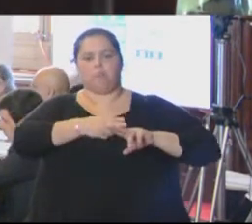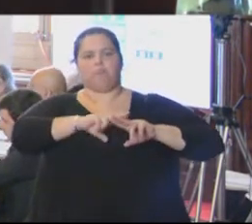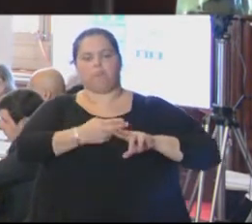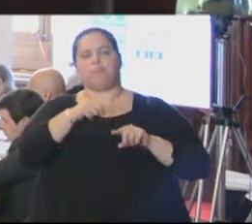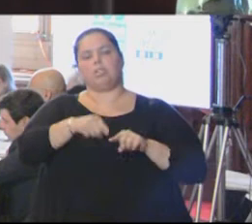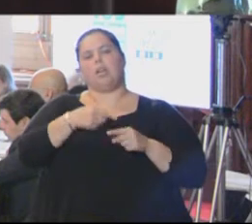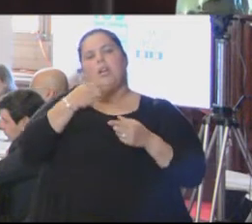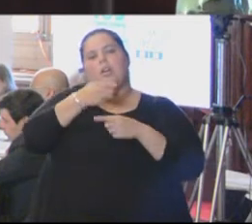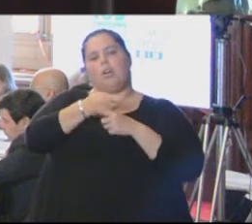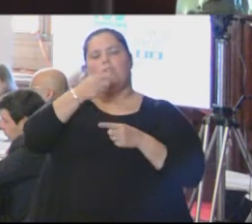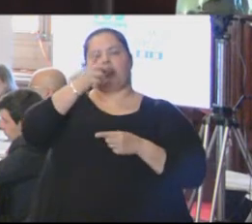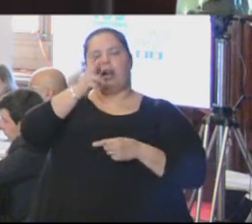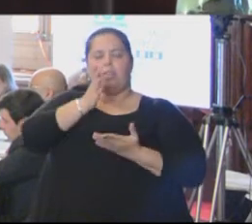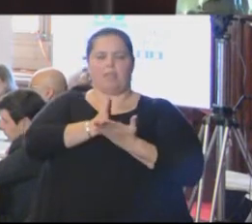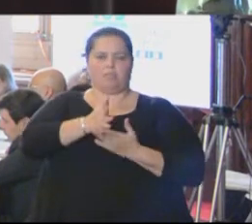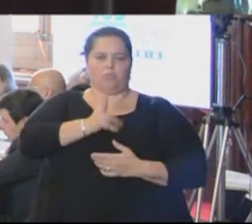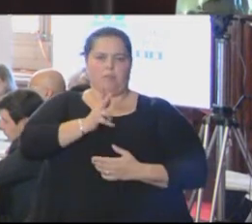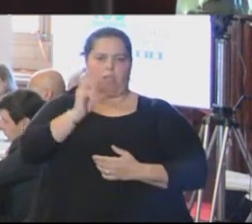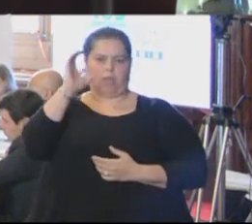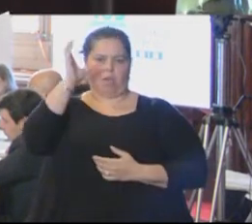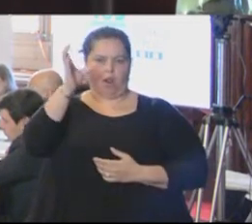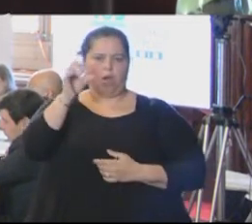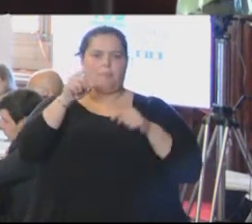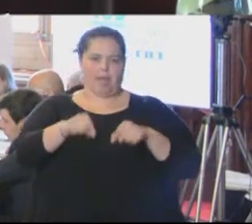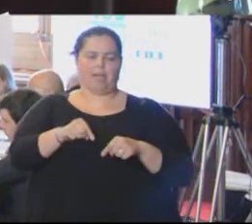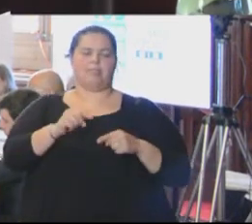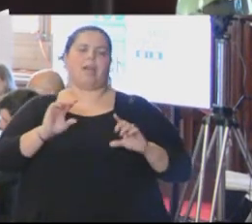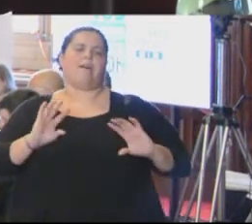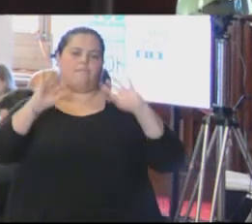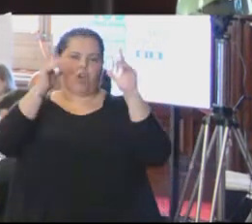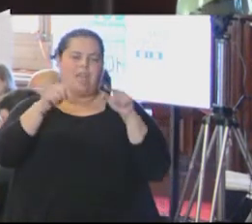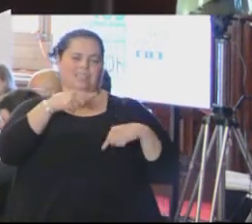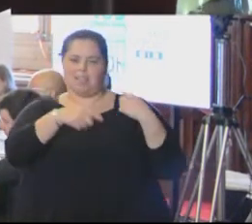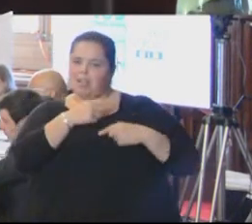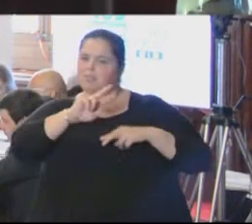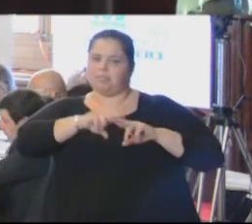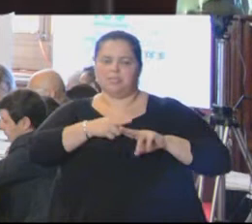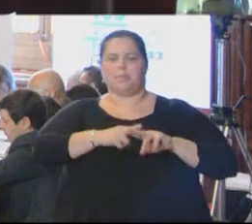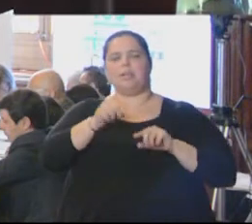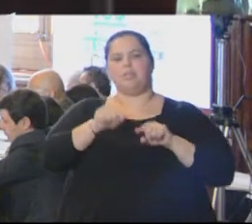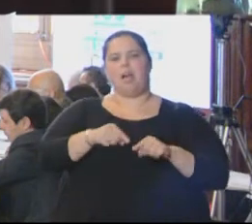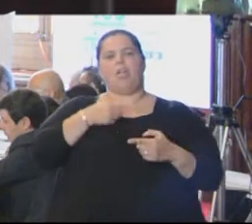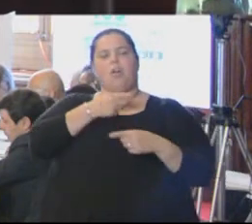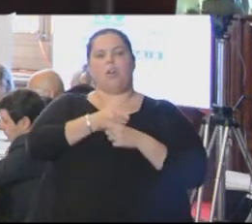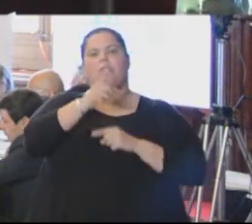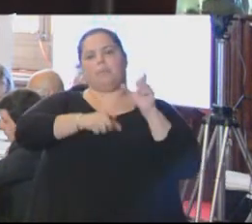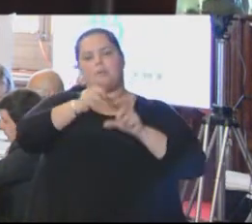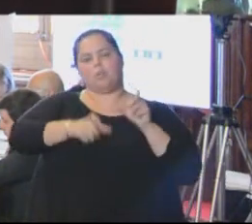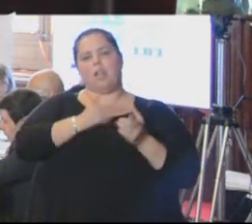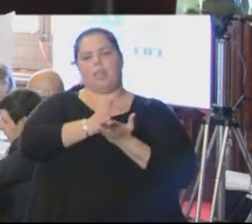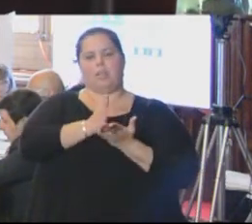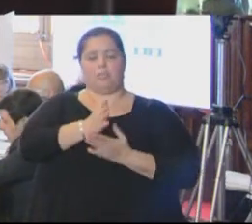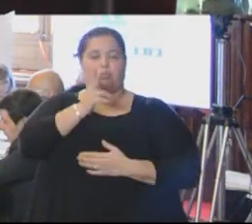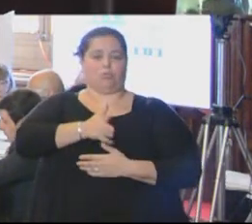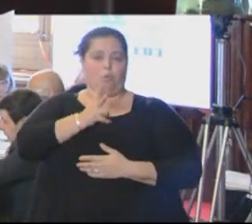Colombia es que la violencia sistemática y generalizada contra líderes, defensores y defensoras de derechos humanos ha aumentado